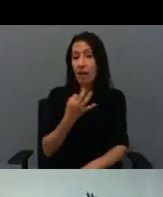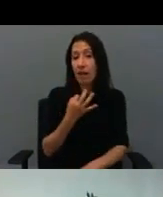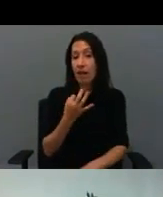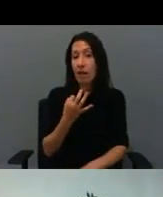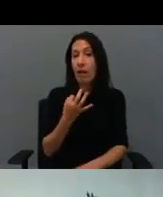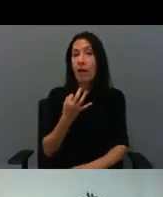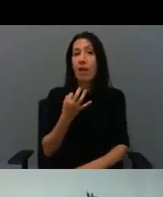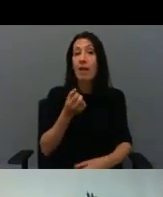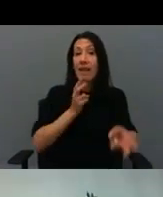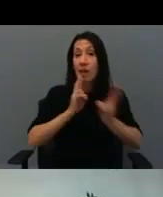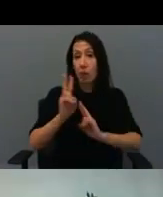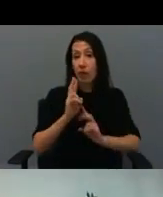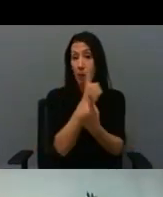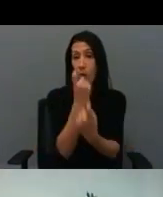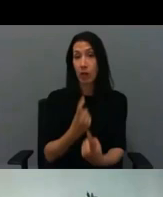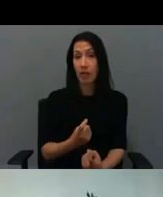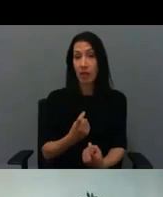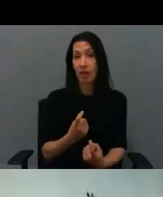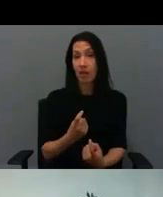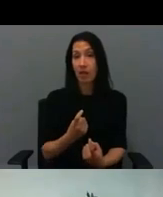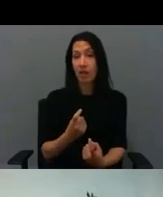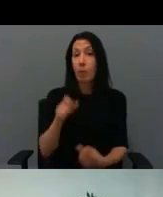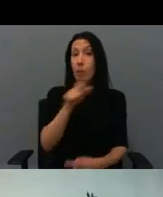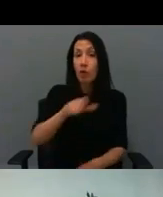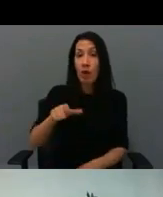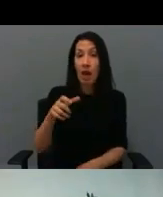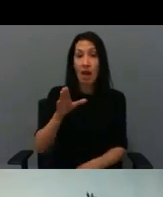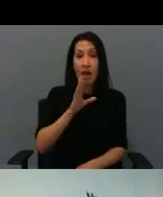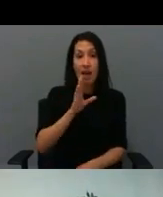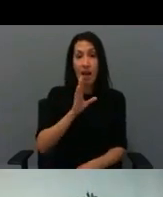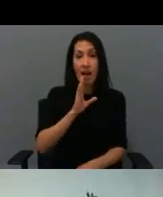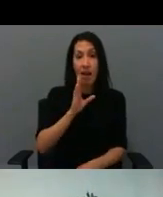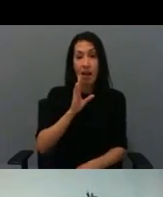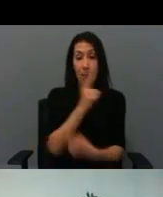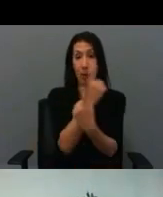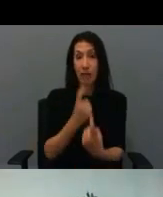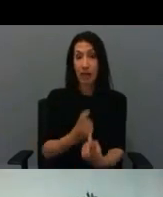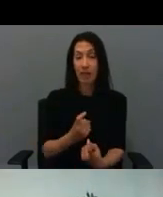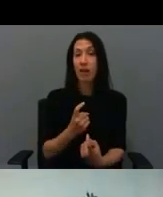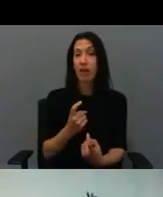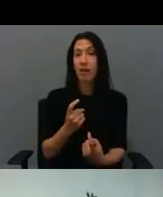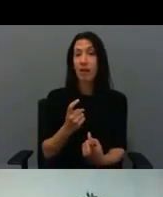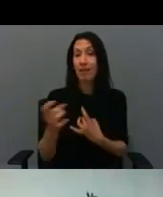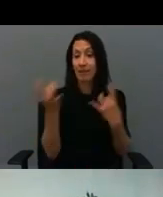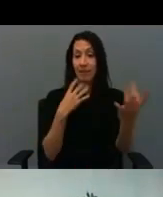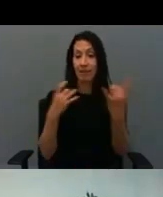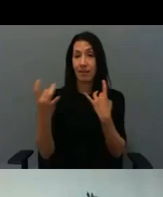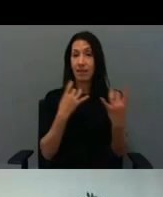de las preguntas que éramos respuesta ante todas las personas ponentes, a algunas de las preguntas que nos han llegado